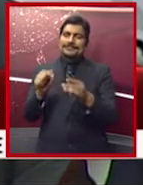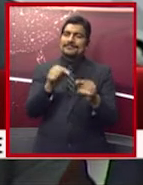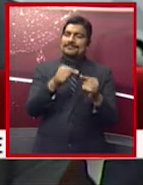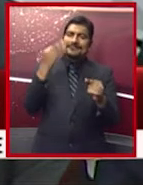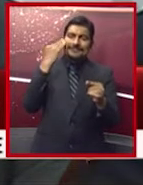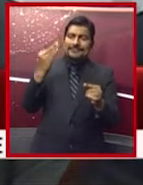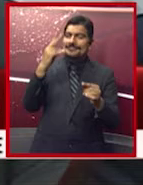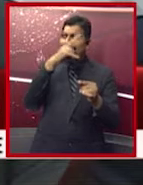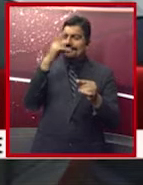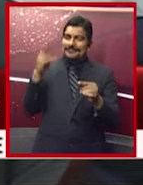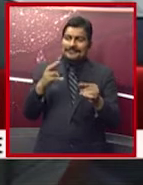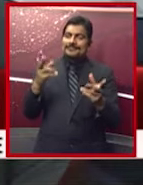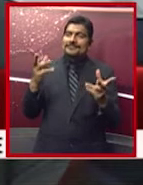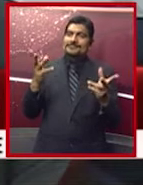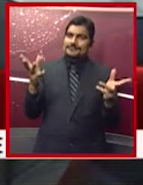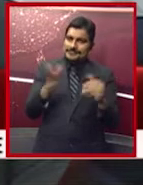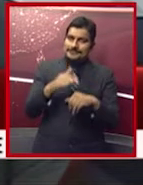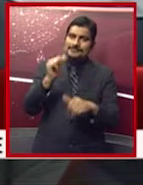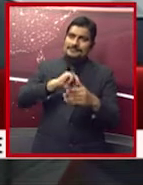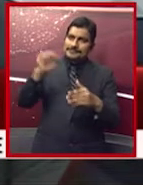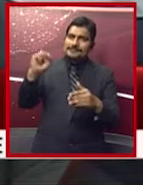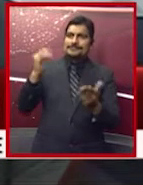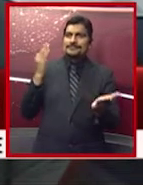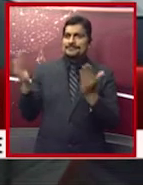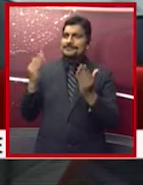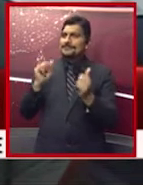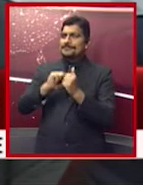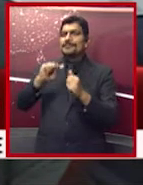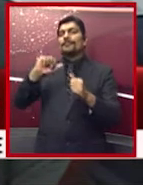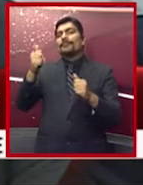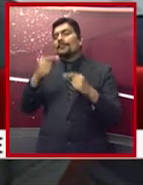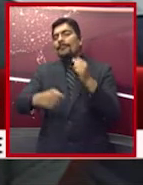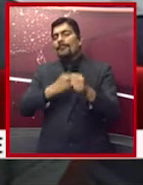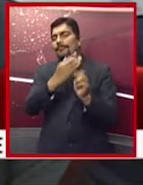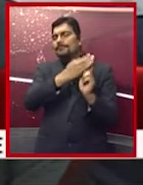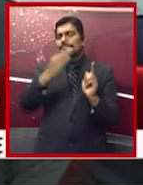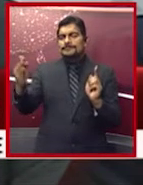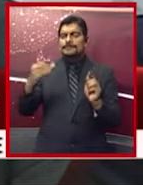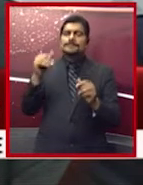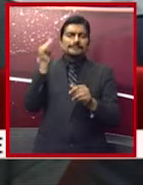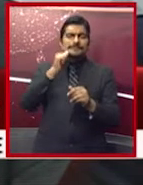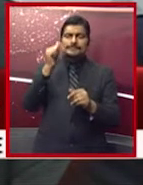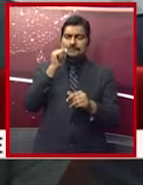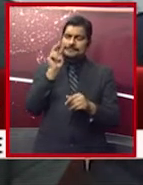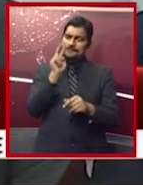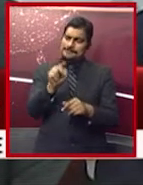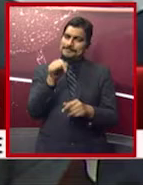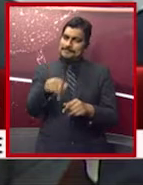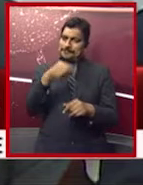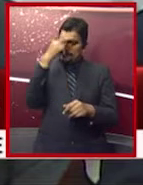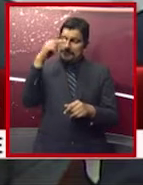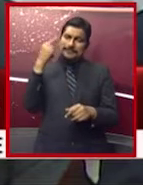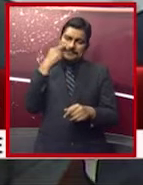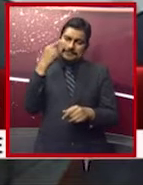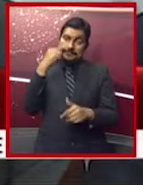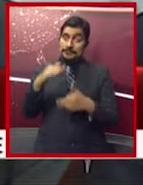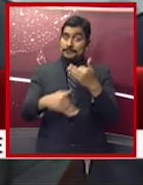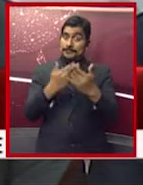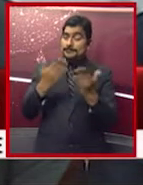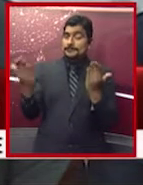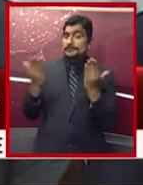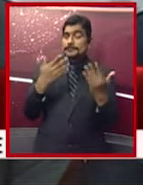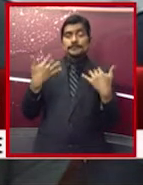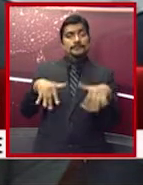de energía eléctrica verdaderamente alta comparada con el resto del año en los meses del verano en México. Por eso las comparaciones